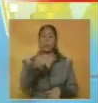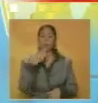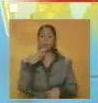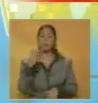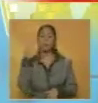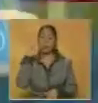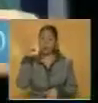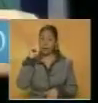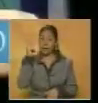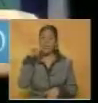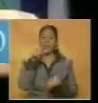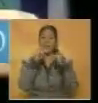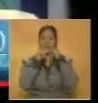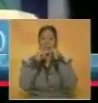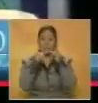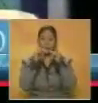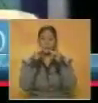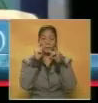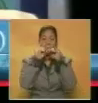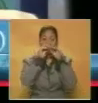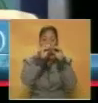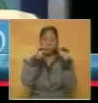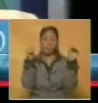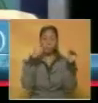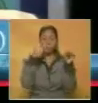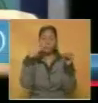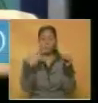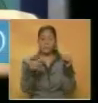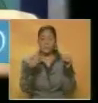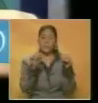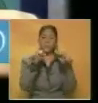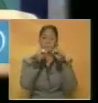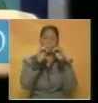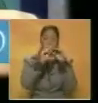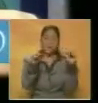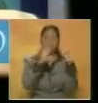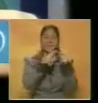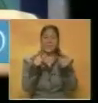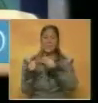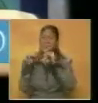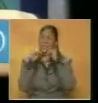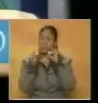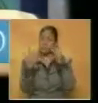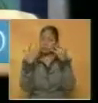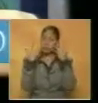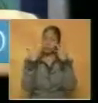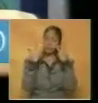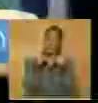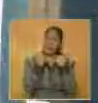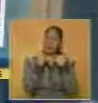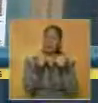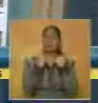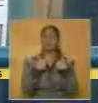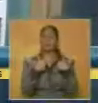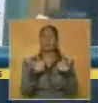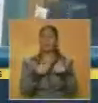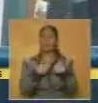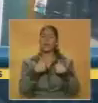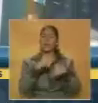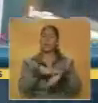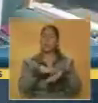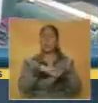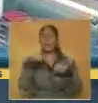radio. En un comunicado, Matsura aclaró que el derecho a recibir la información de diversas fuentes sería afectado por la reducción de medios en